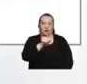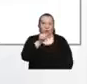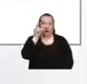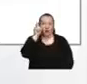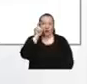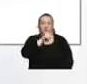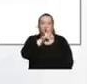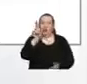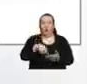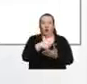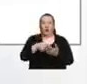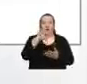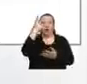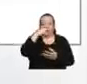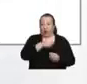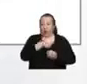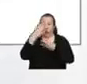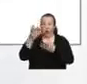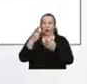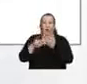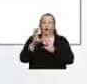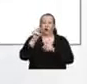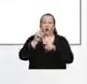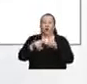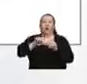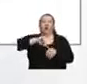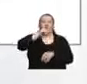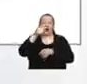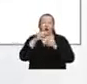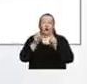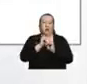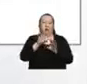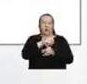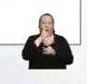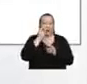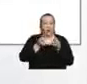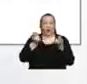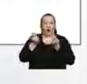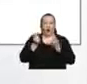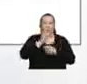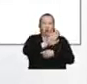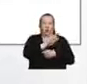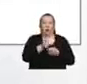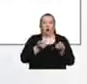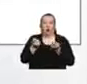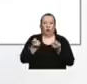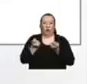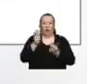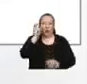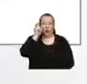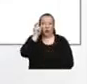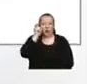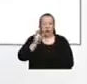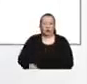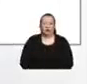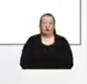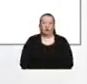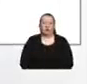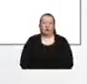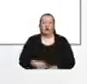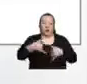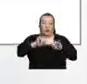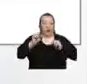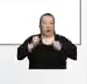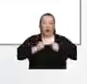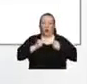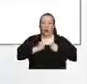traspasar acciones hacer donaciones y todo lo controlan ilegal por los ocho costados una simulación sigue siendo dueño de todo